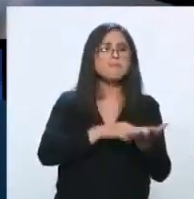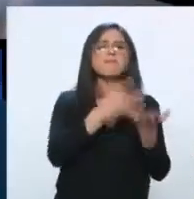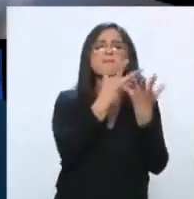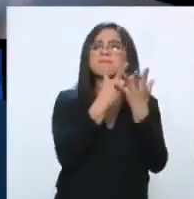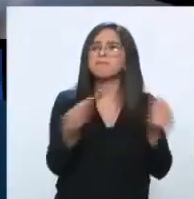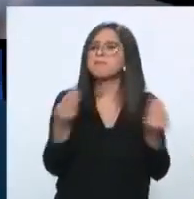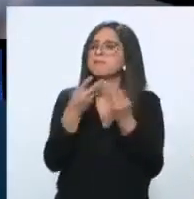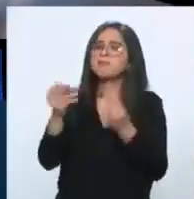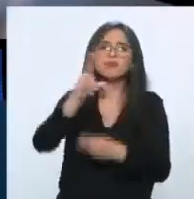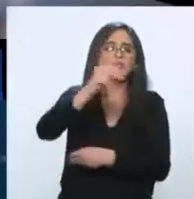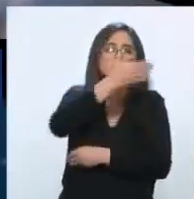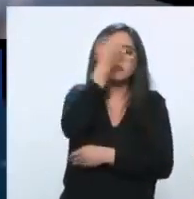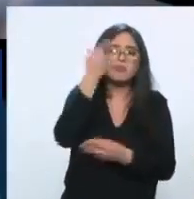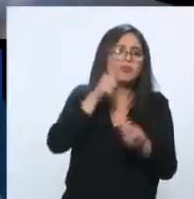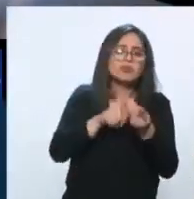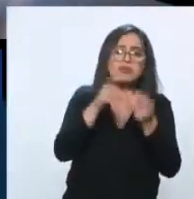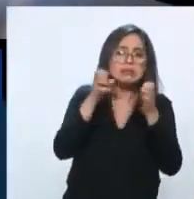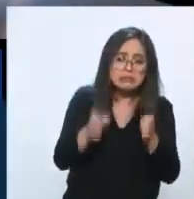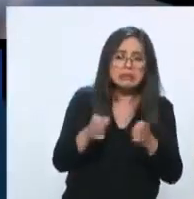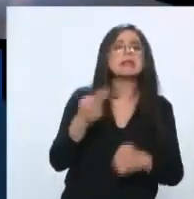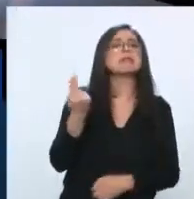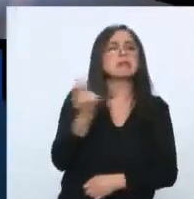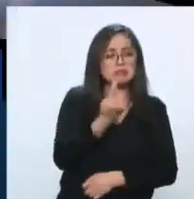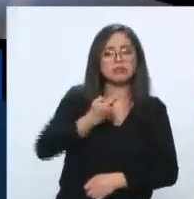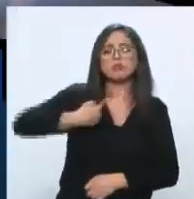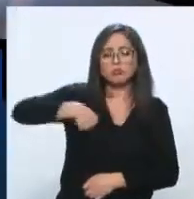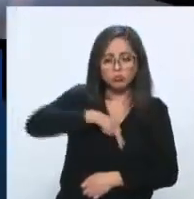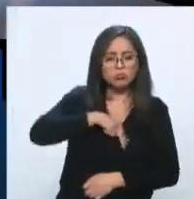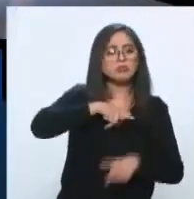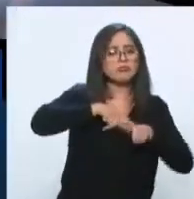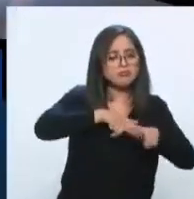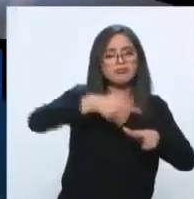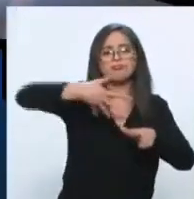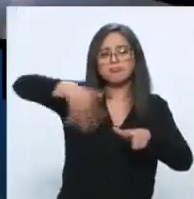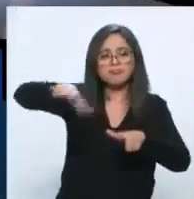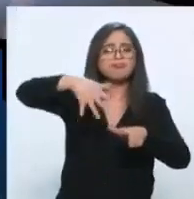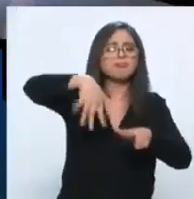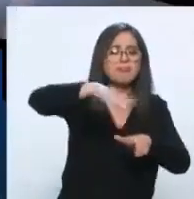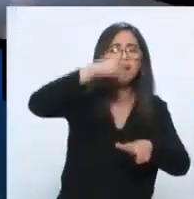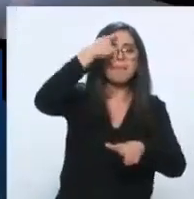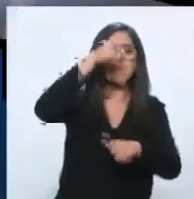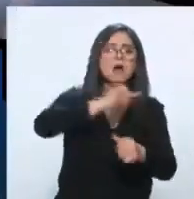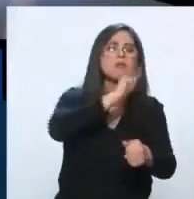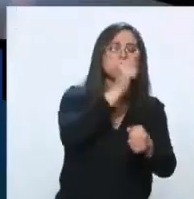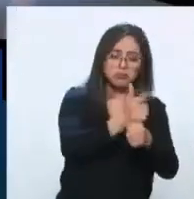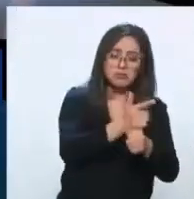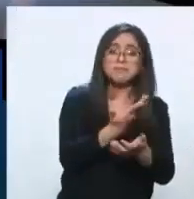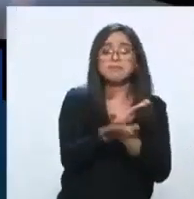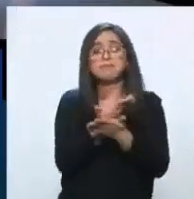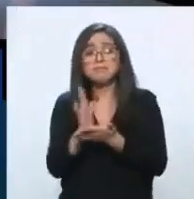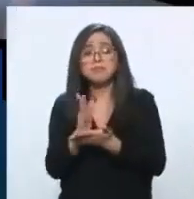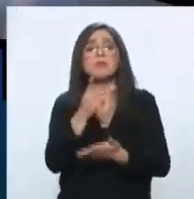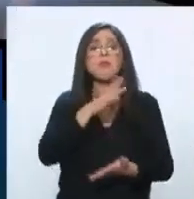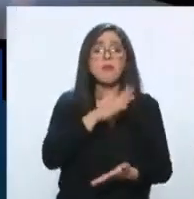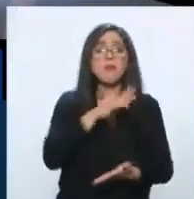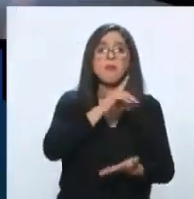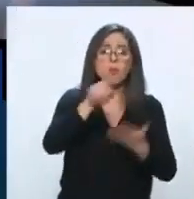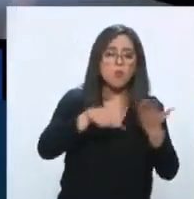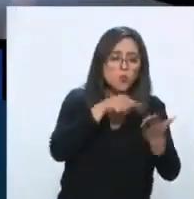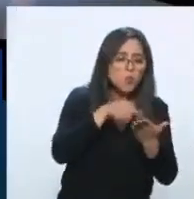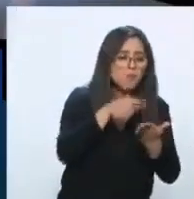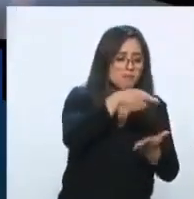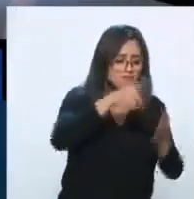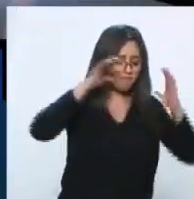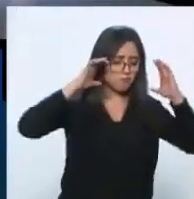desaparecidas, y pues tenemos que seguir avanzando. También hemos creado el mecanismo extraordinario de identificación forense de